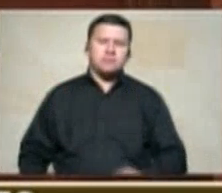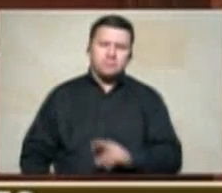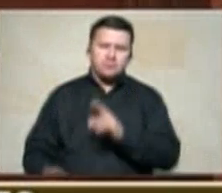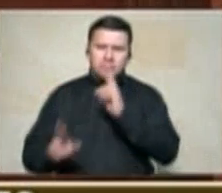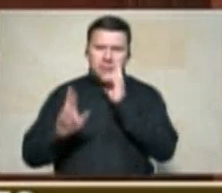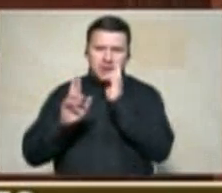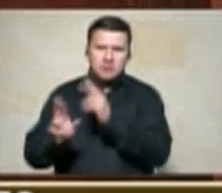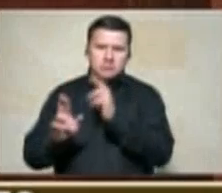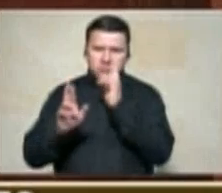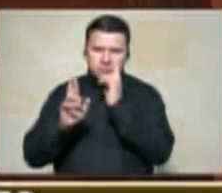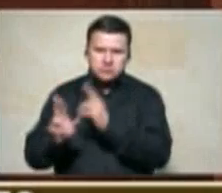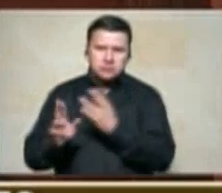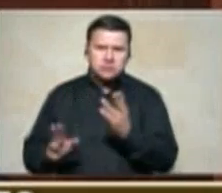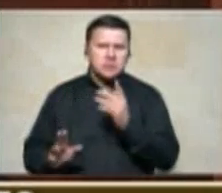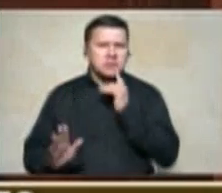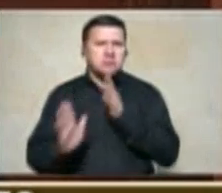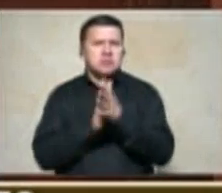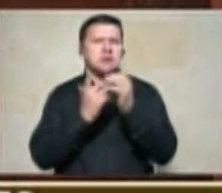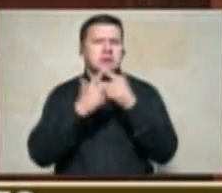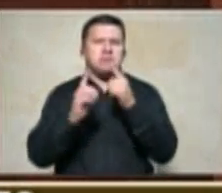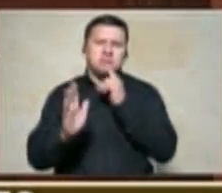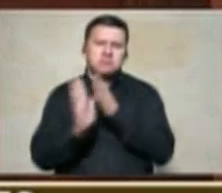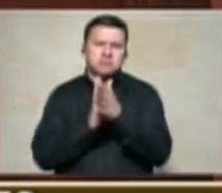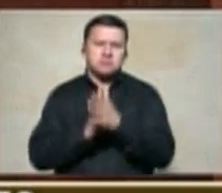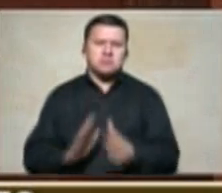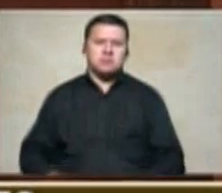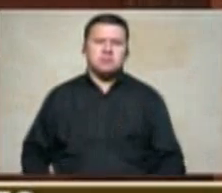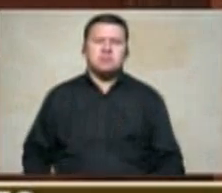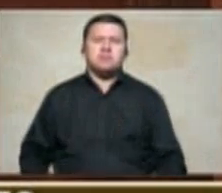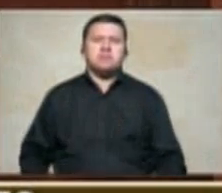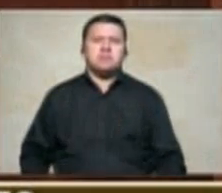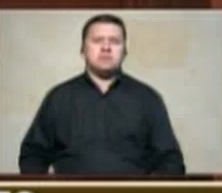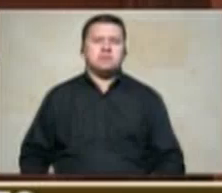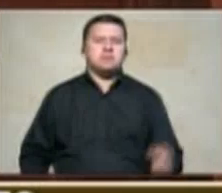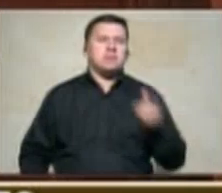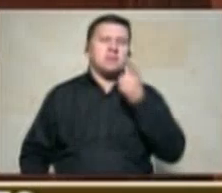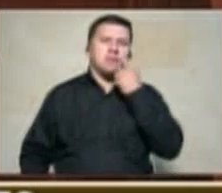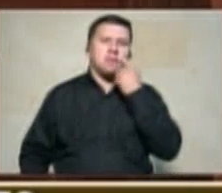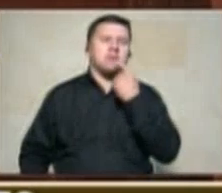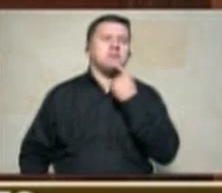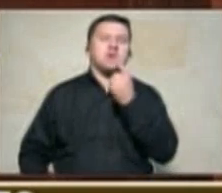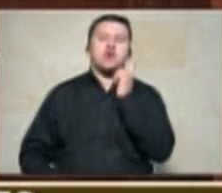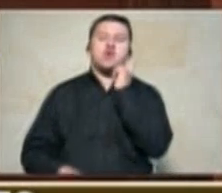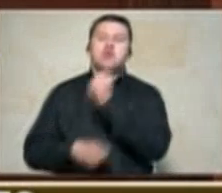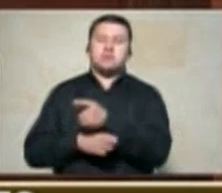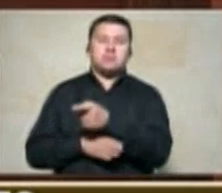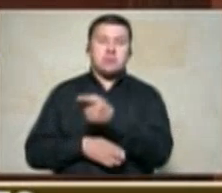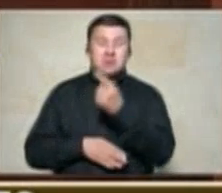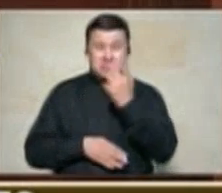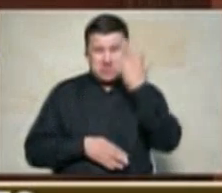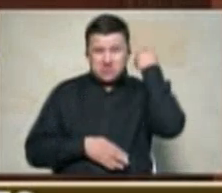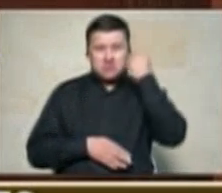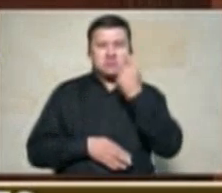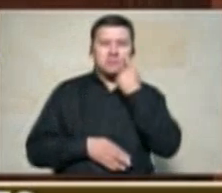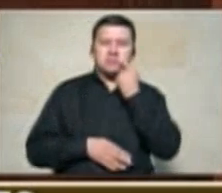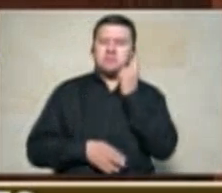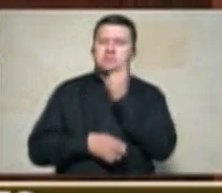Reconoce en su versión libre que su padre le había ordenado para esa